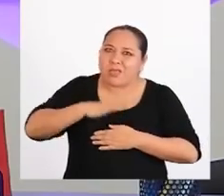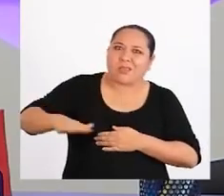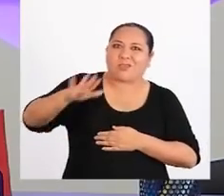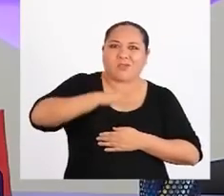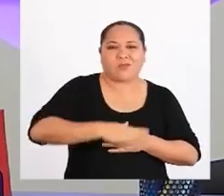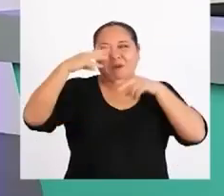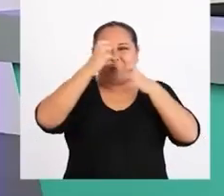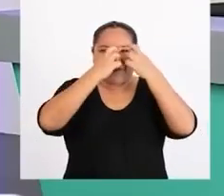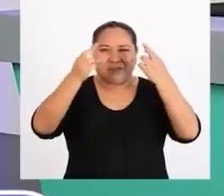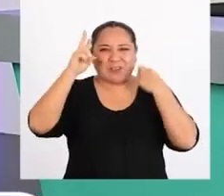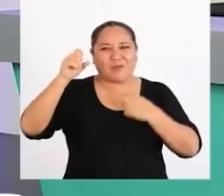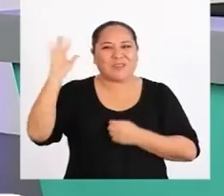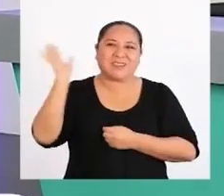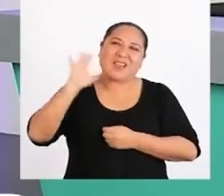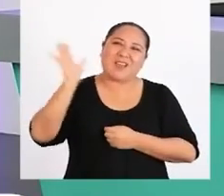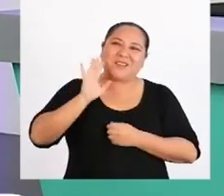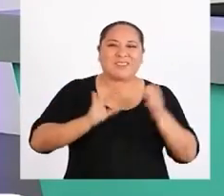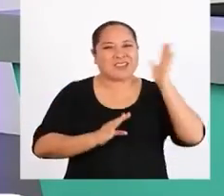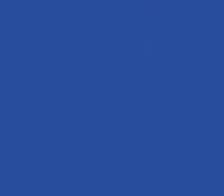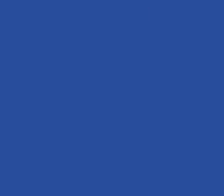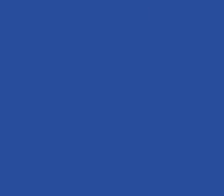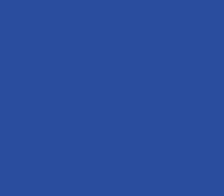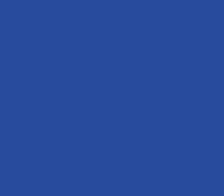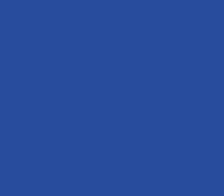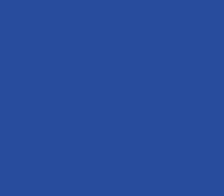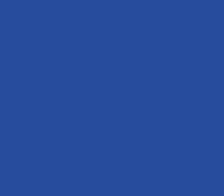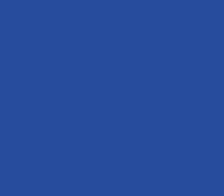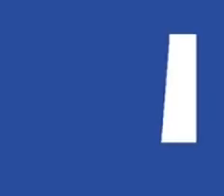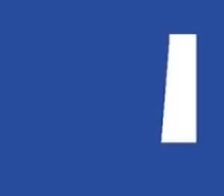bien dicho, compañero. ¡Chao! ¡Nos vemos!